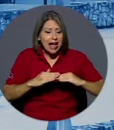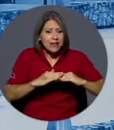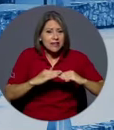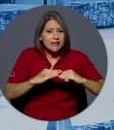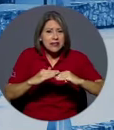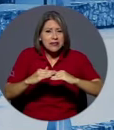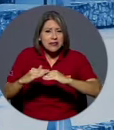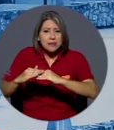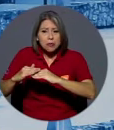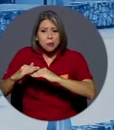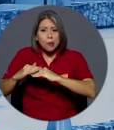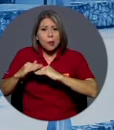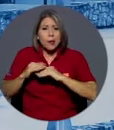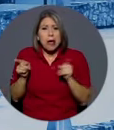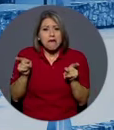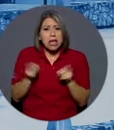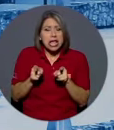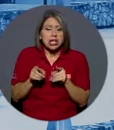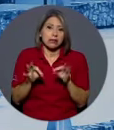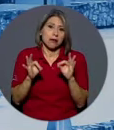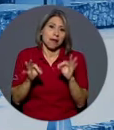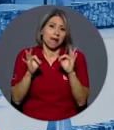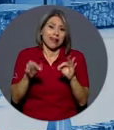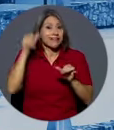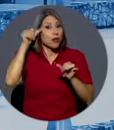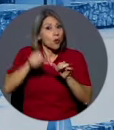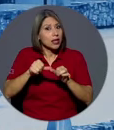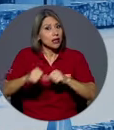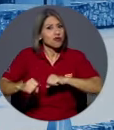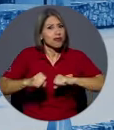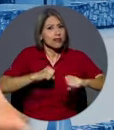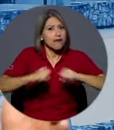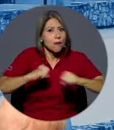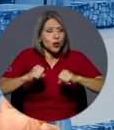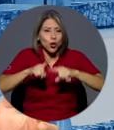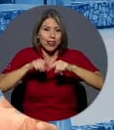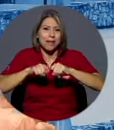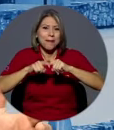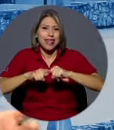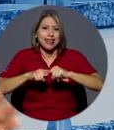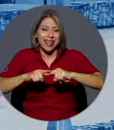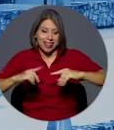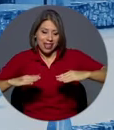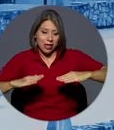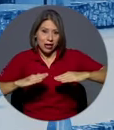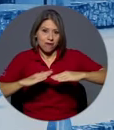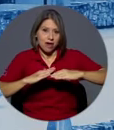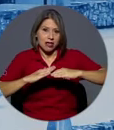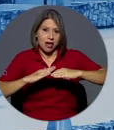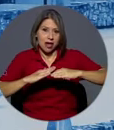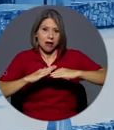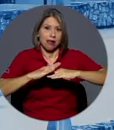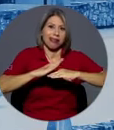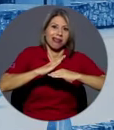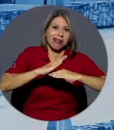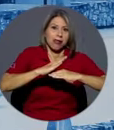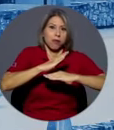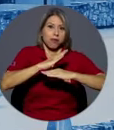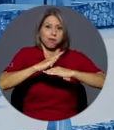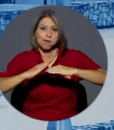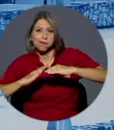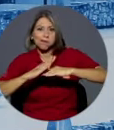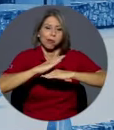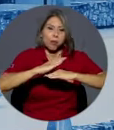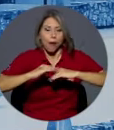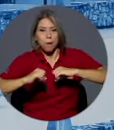dicha. Recordemos que la magnitud, el tamaño de un terremoto depende de qué tan grande es la falla y cuánto deslizamiento ocurre en la falla